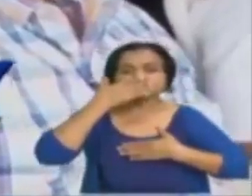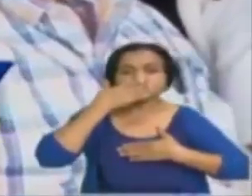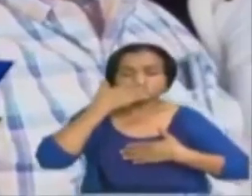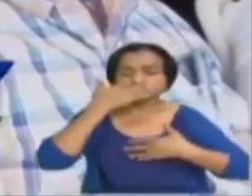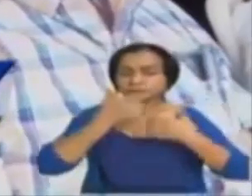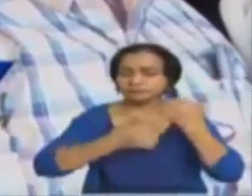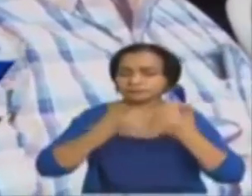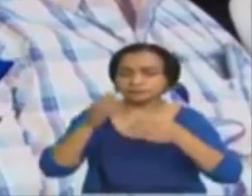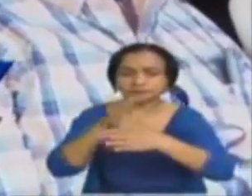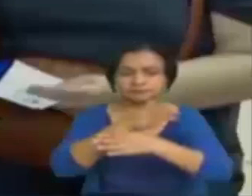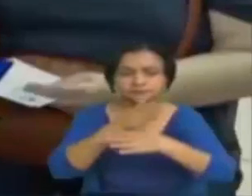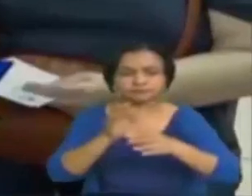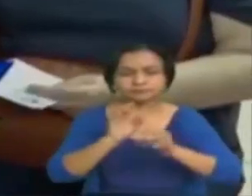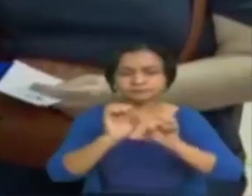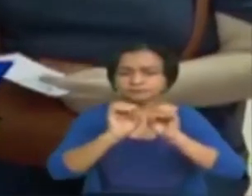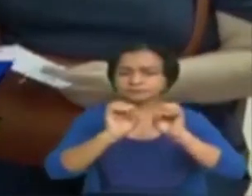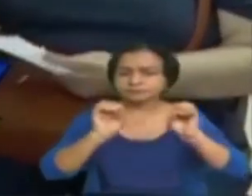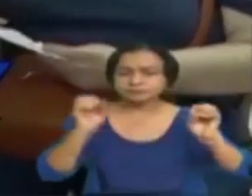mañana.